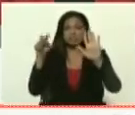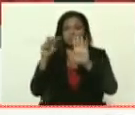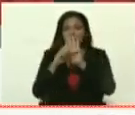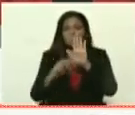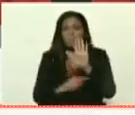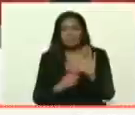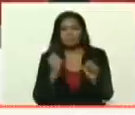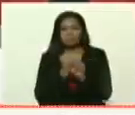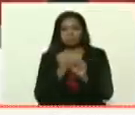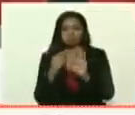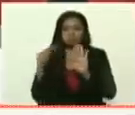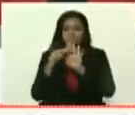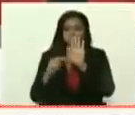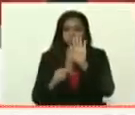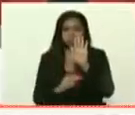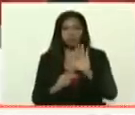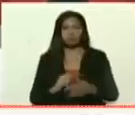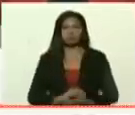trabajo.